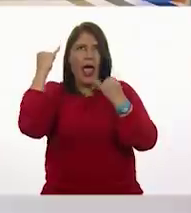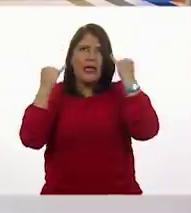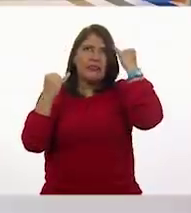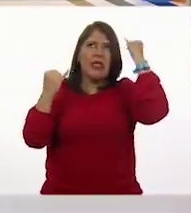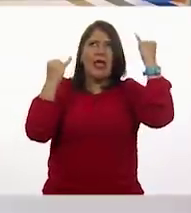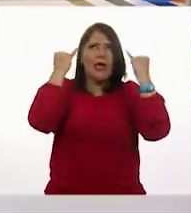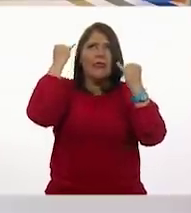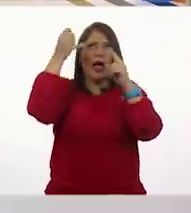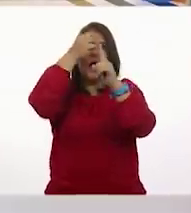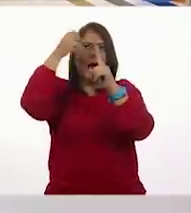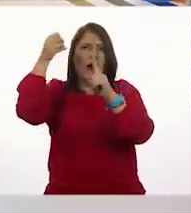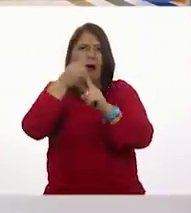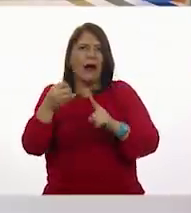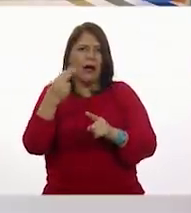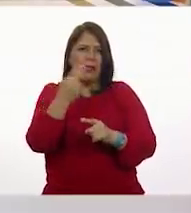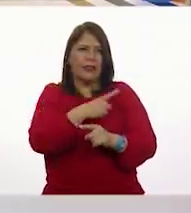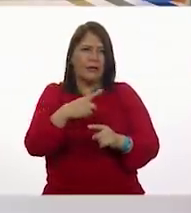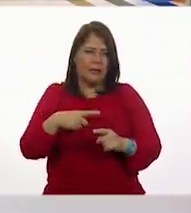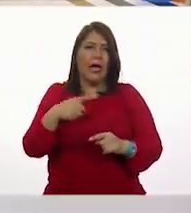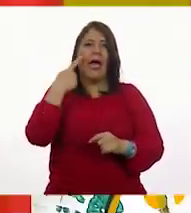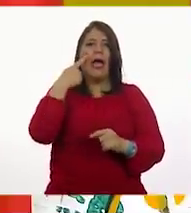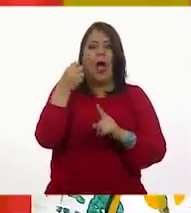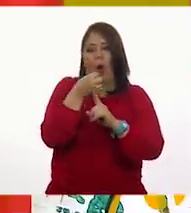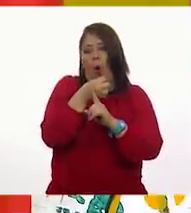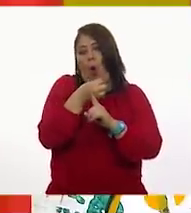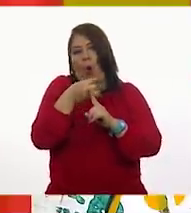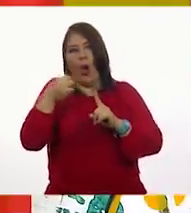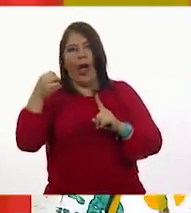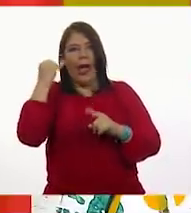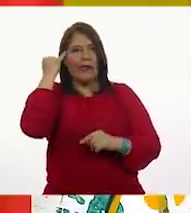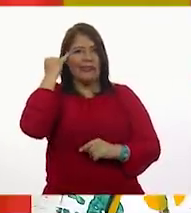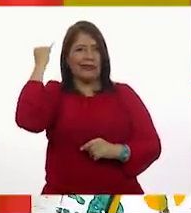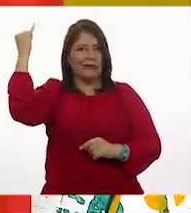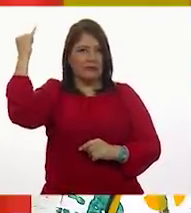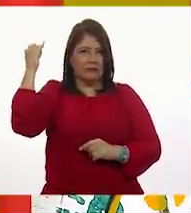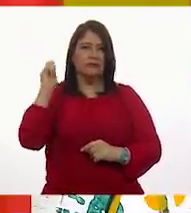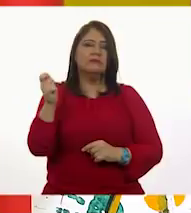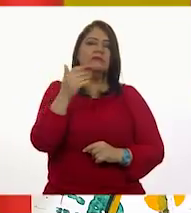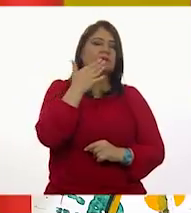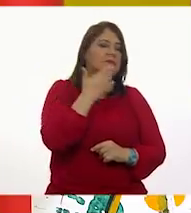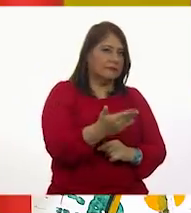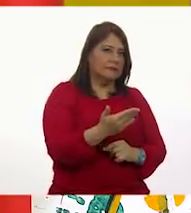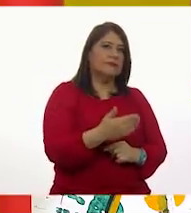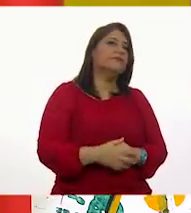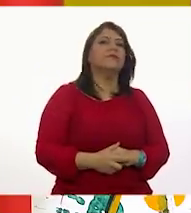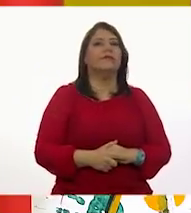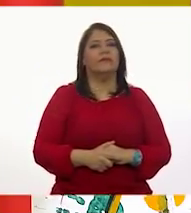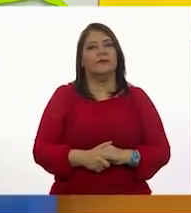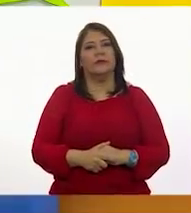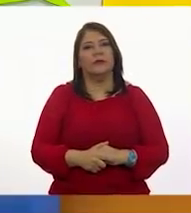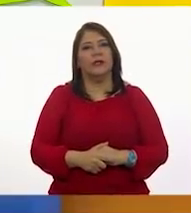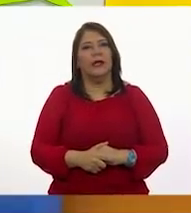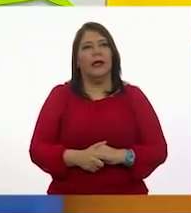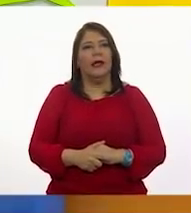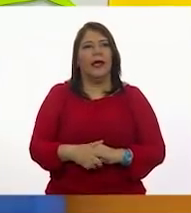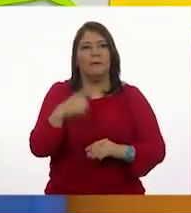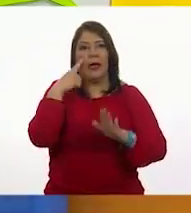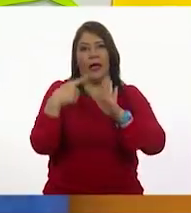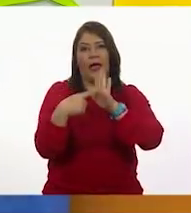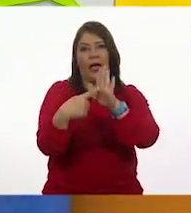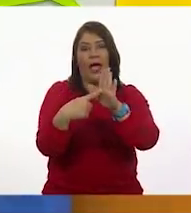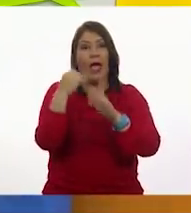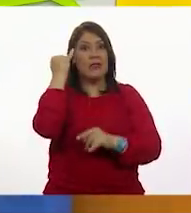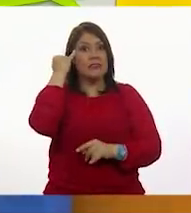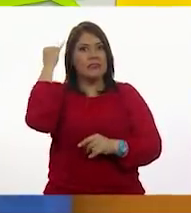Panchito! ¡Excelente, bravo! Organizar nuestras ideas. ¡Excelente! Y aquí la tenemos. ¡Muy